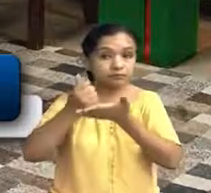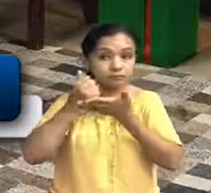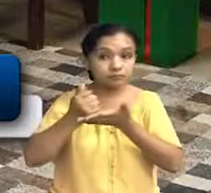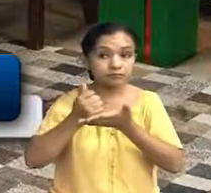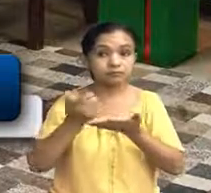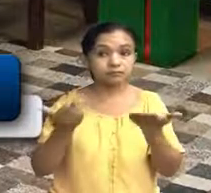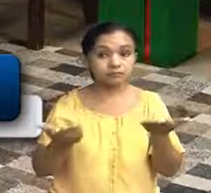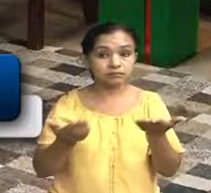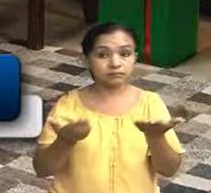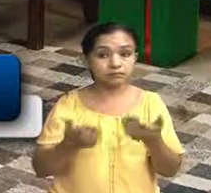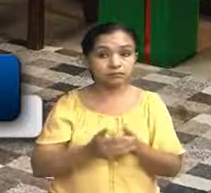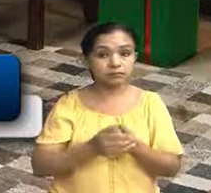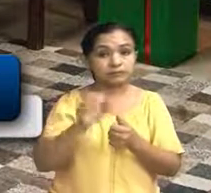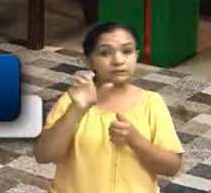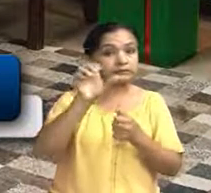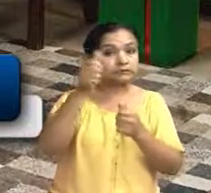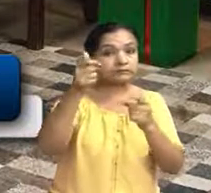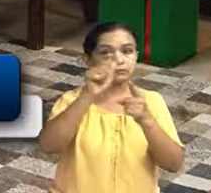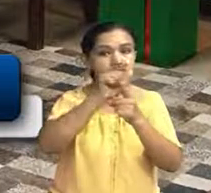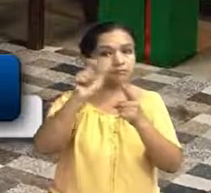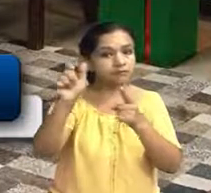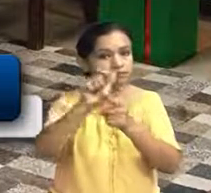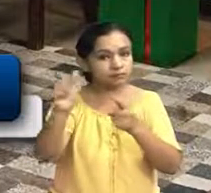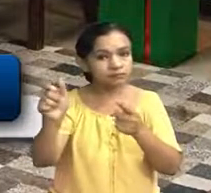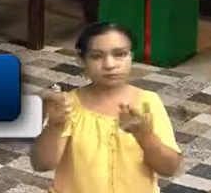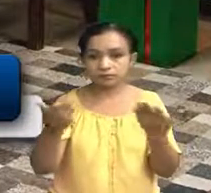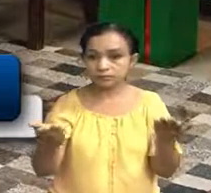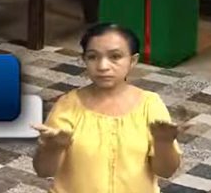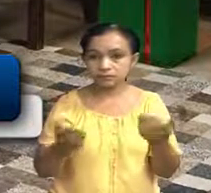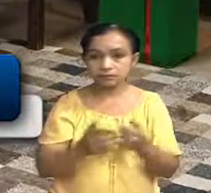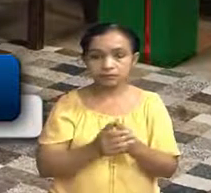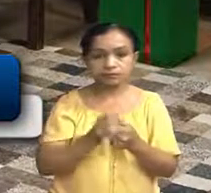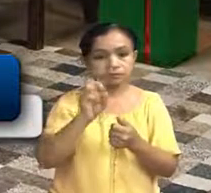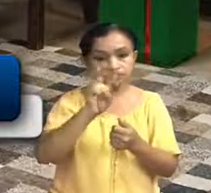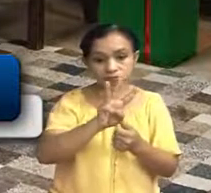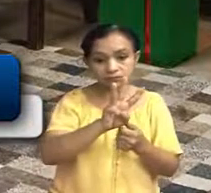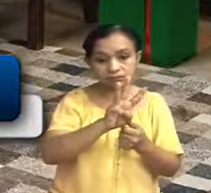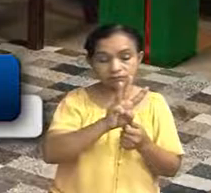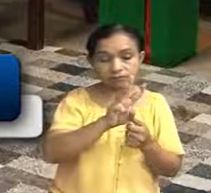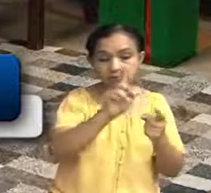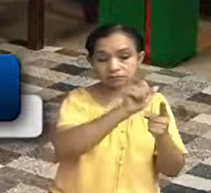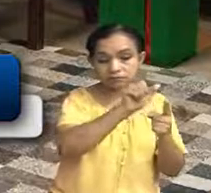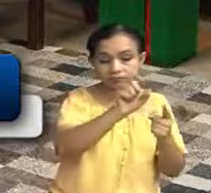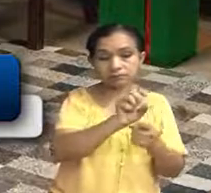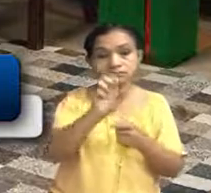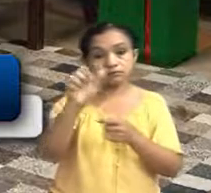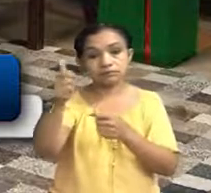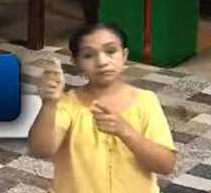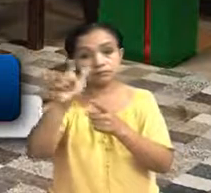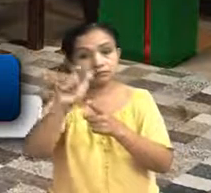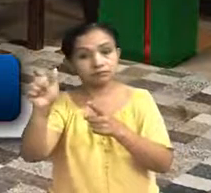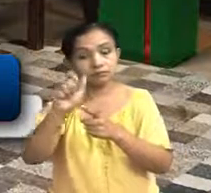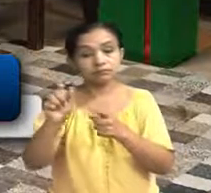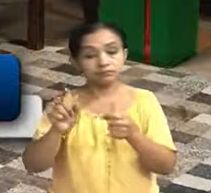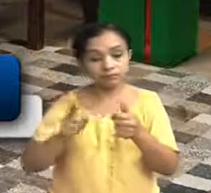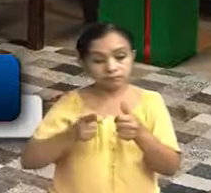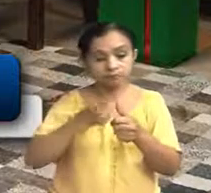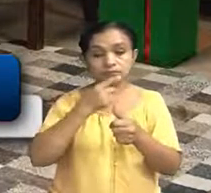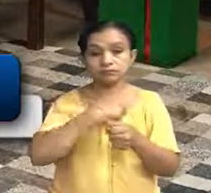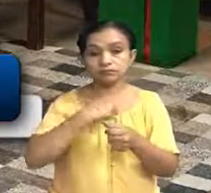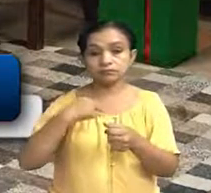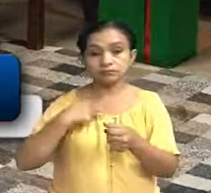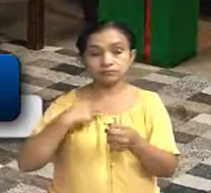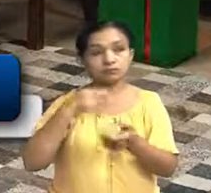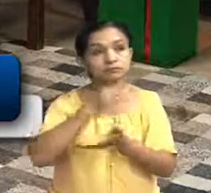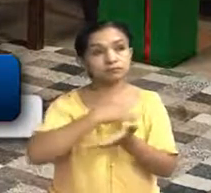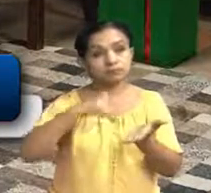extender tanto de 6 meses como puede ser tanto de 3 a 6 meses. ¿Cuál es el primer paso que ustedes hacen en el